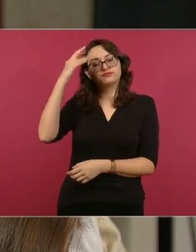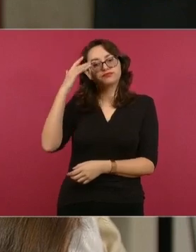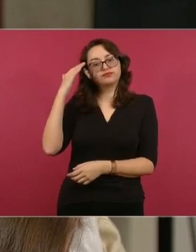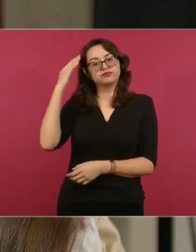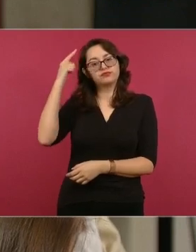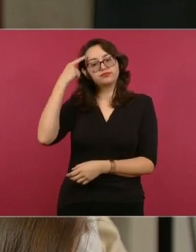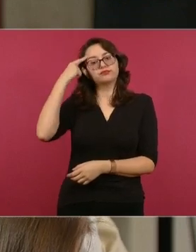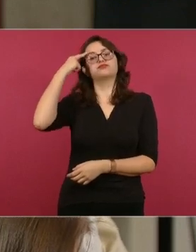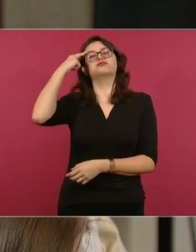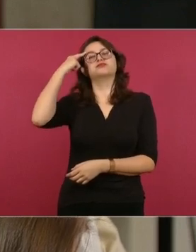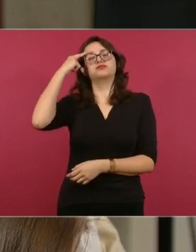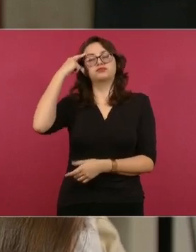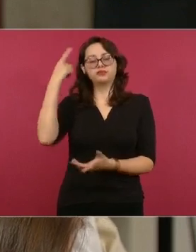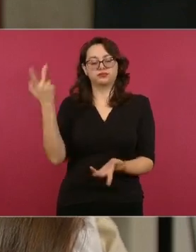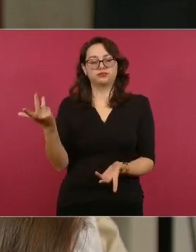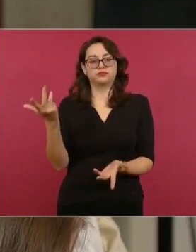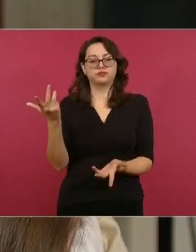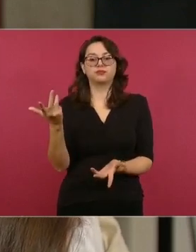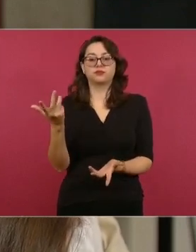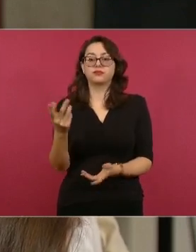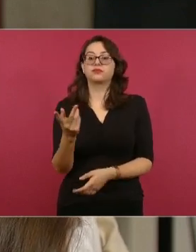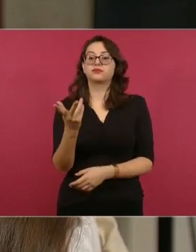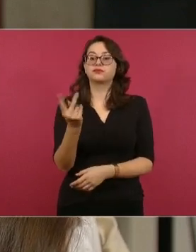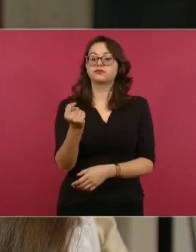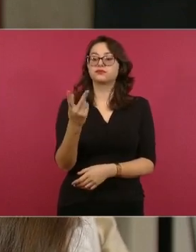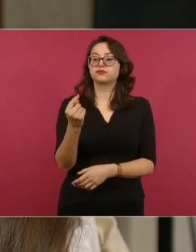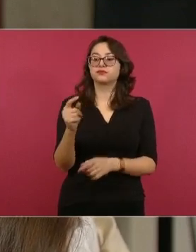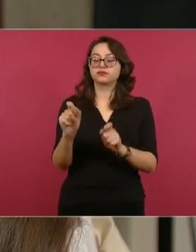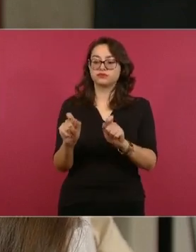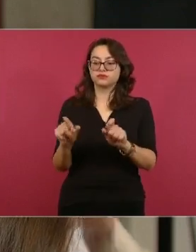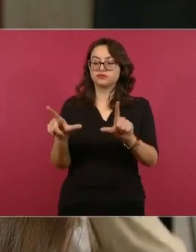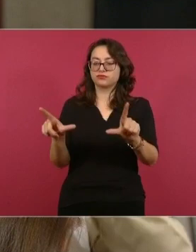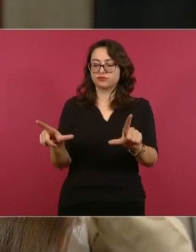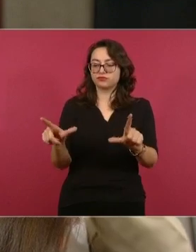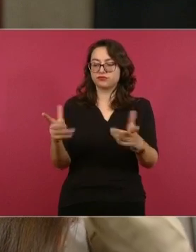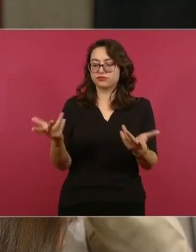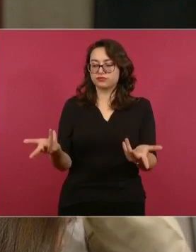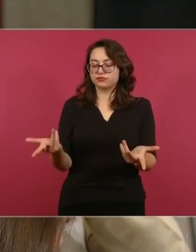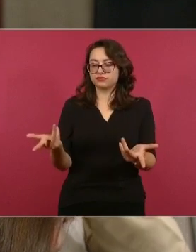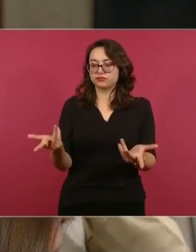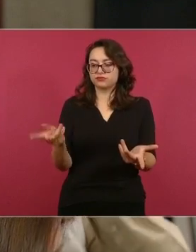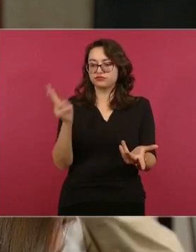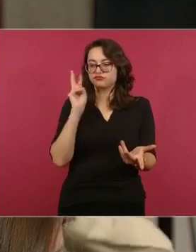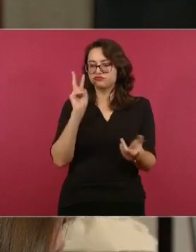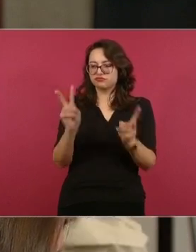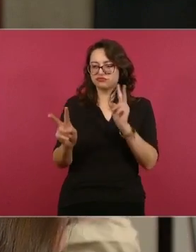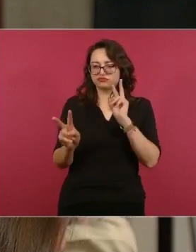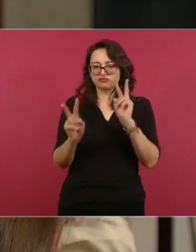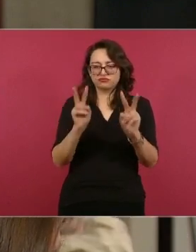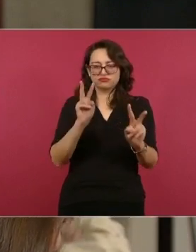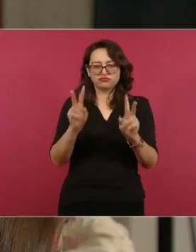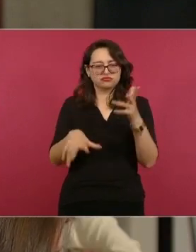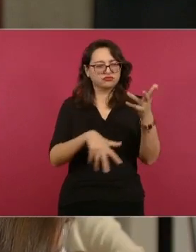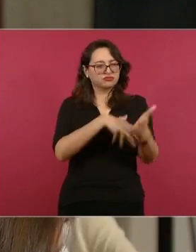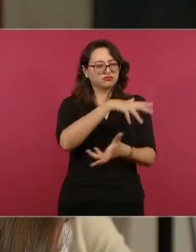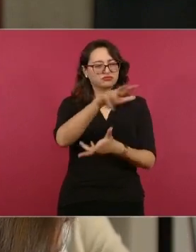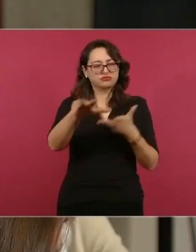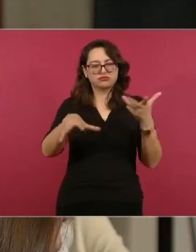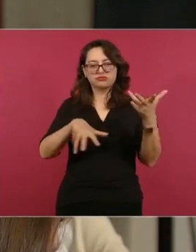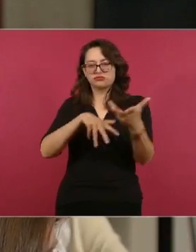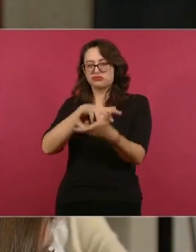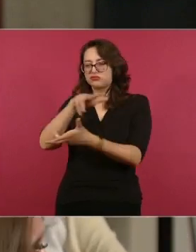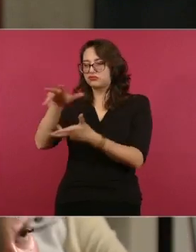Encendemos la televisión y lo primero que vemos son notas de violencia, del